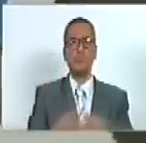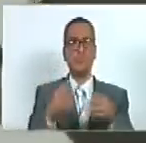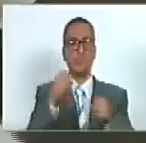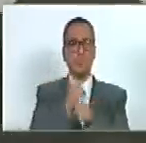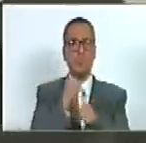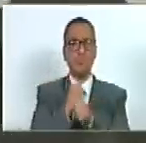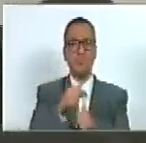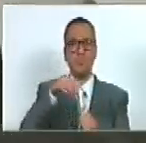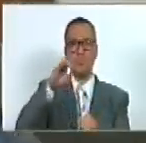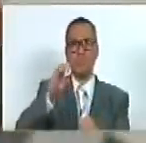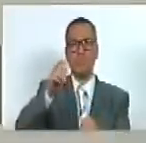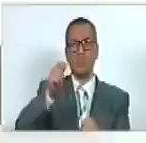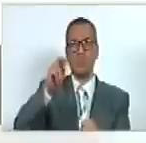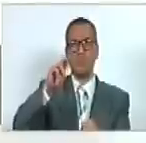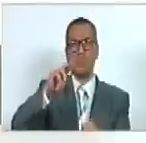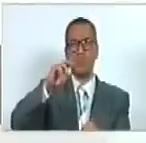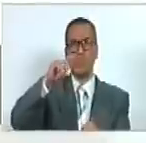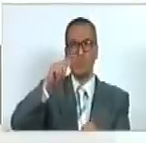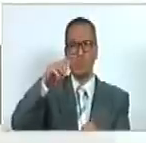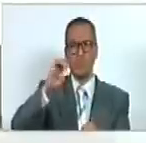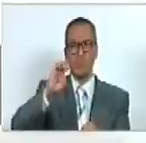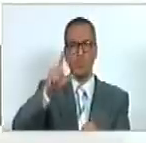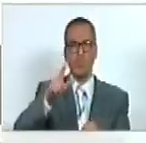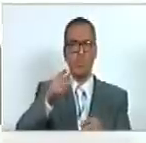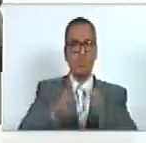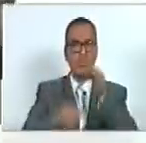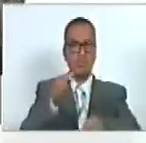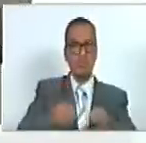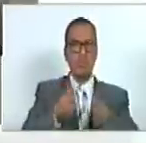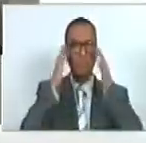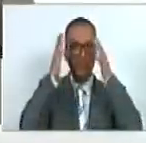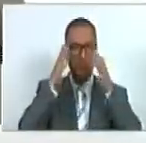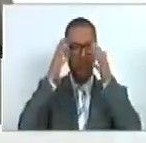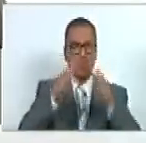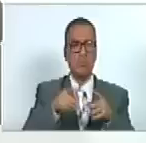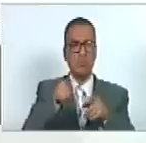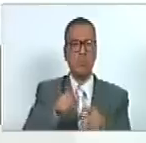empleado de Cristalex, asesor jurídico de Cristalex,